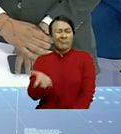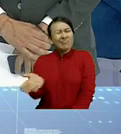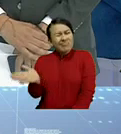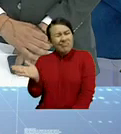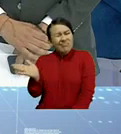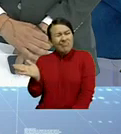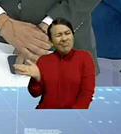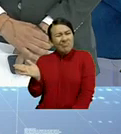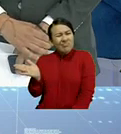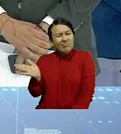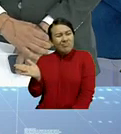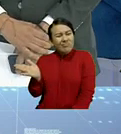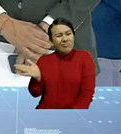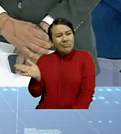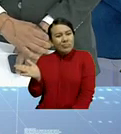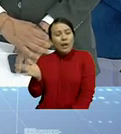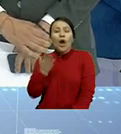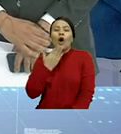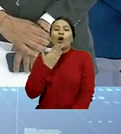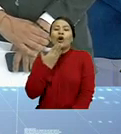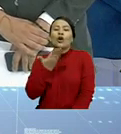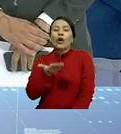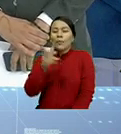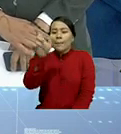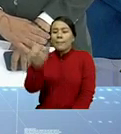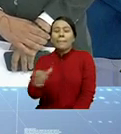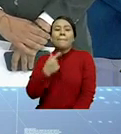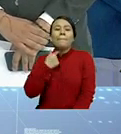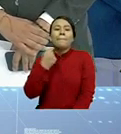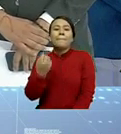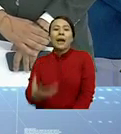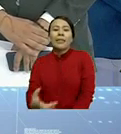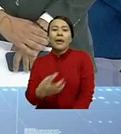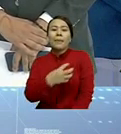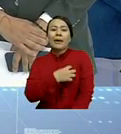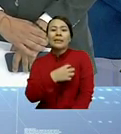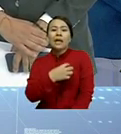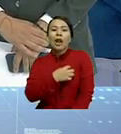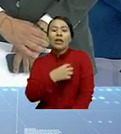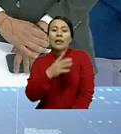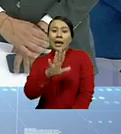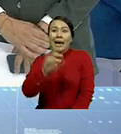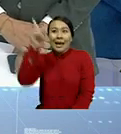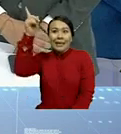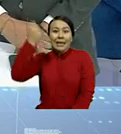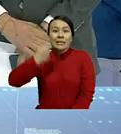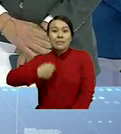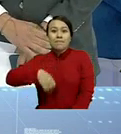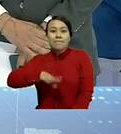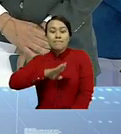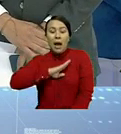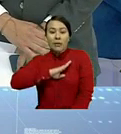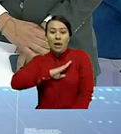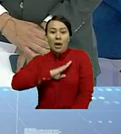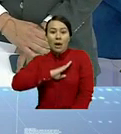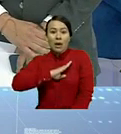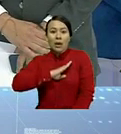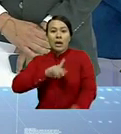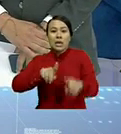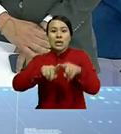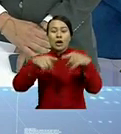ver, ¿cómo perdió Barcelona de España en la Champions